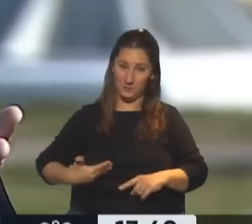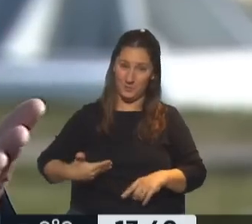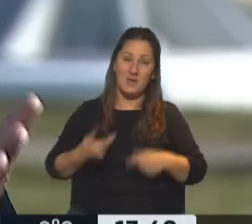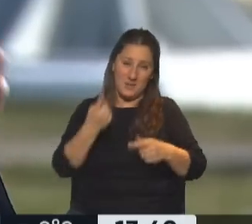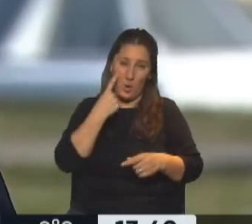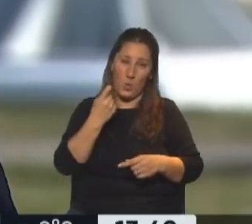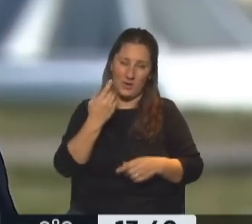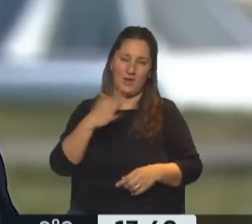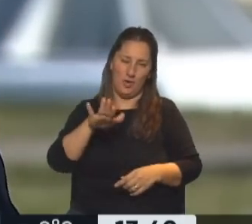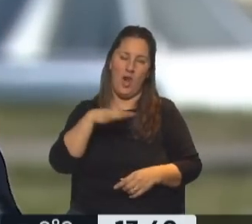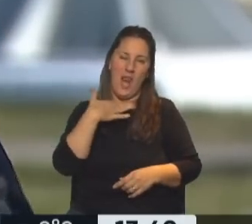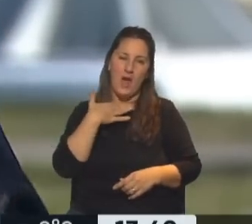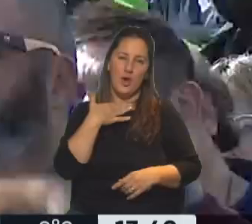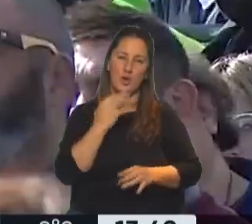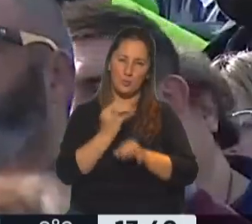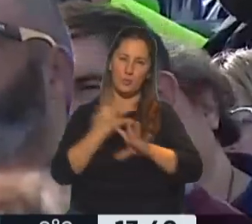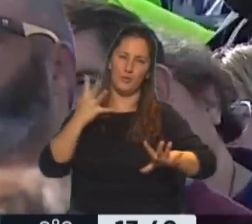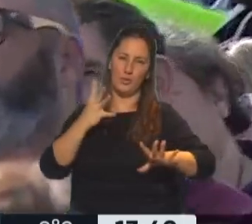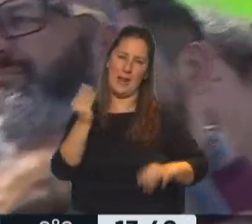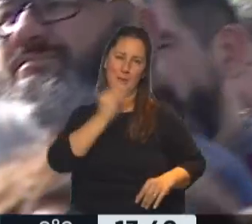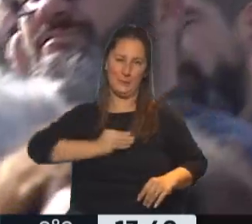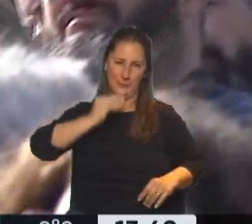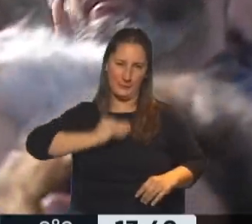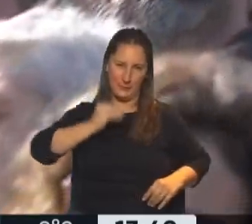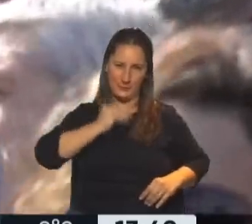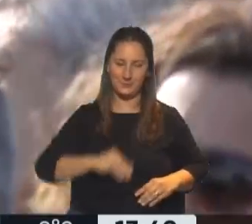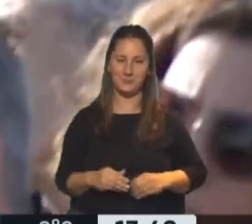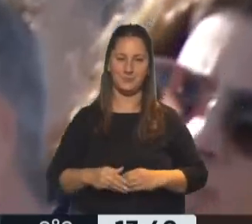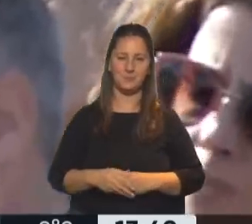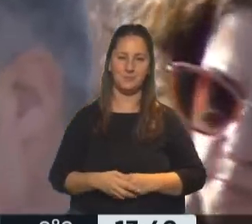cosa que ladrones de guantes blancos.